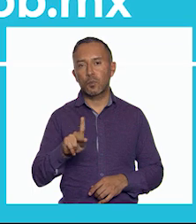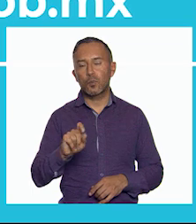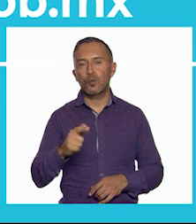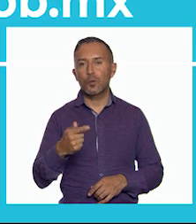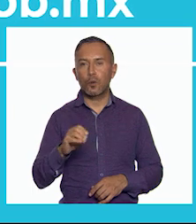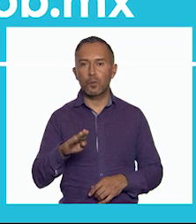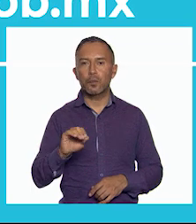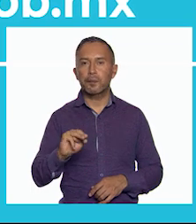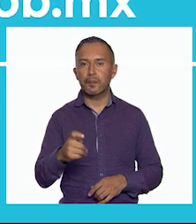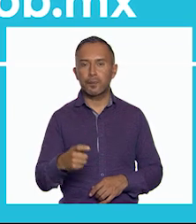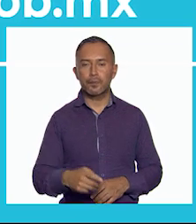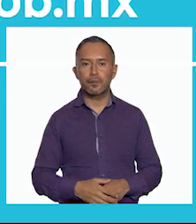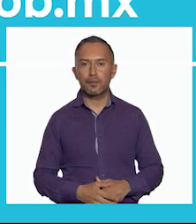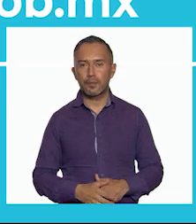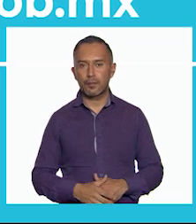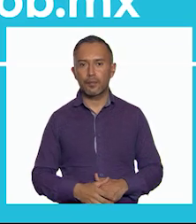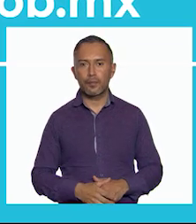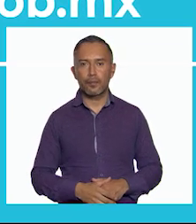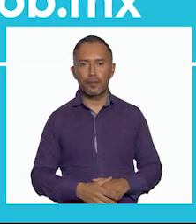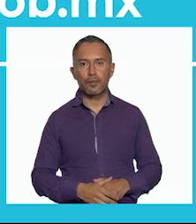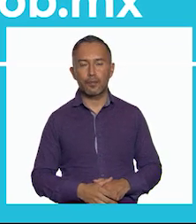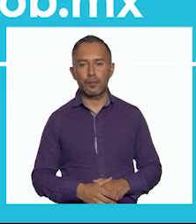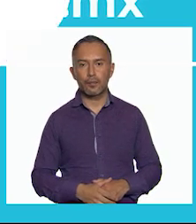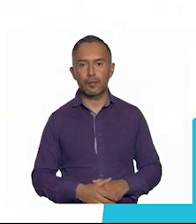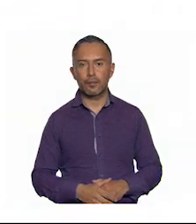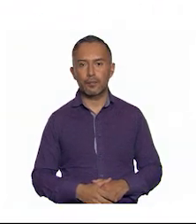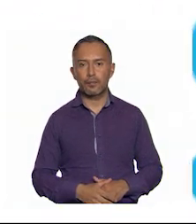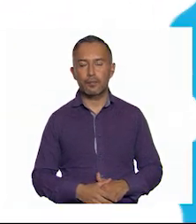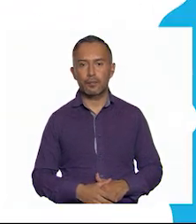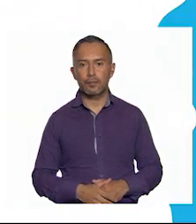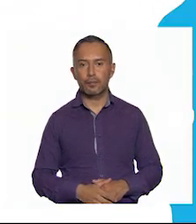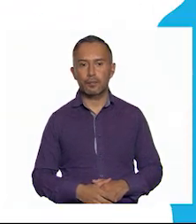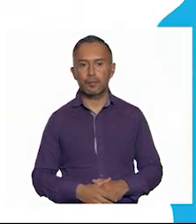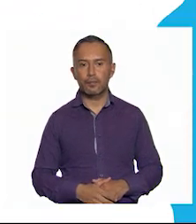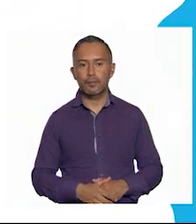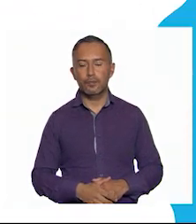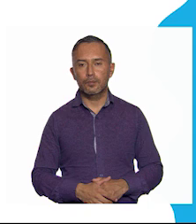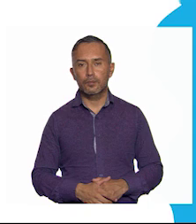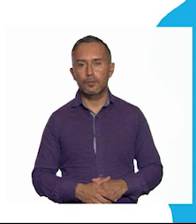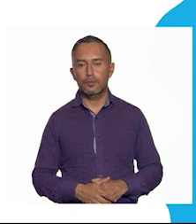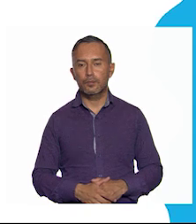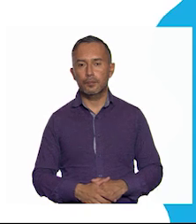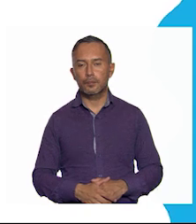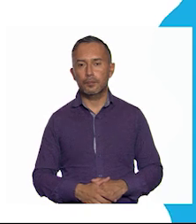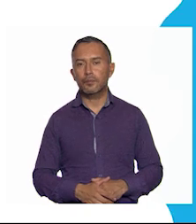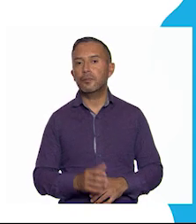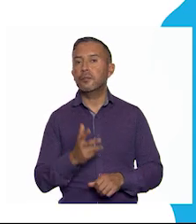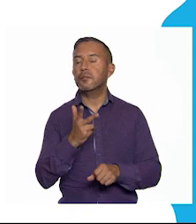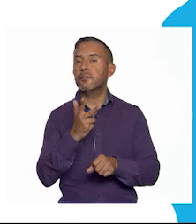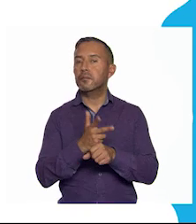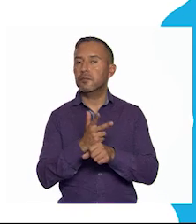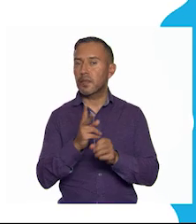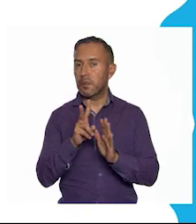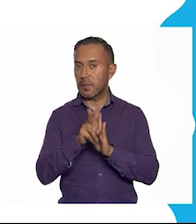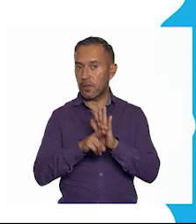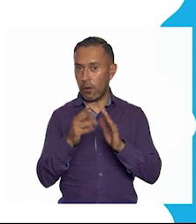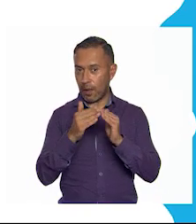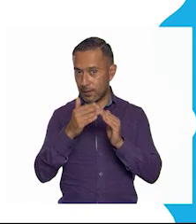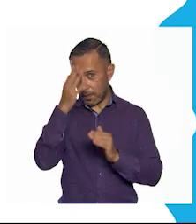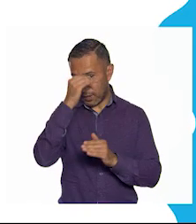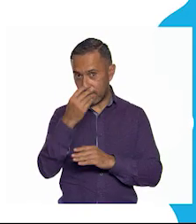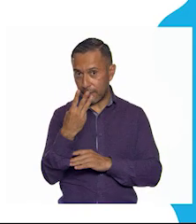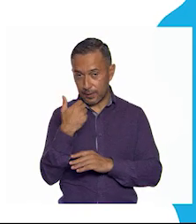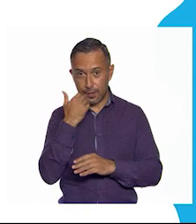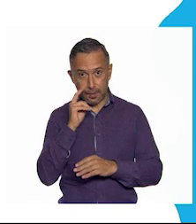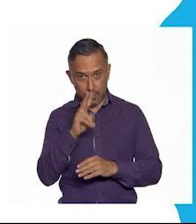conaliteg.cep.gov.mx. Si Si quieres volver a ver los programas de Aprende en Casa 3,